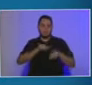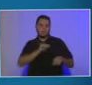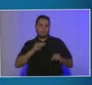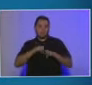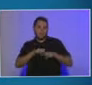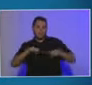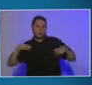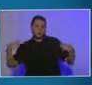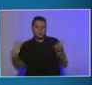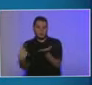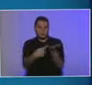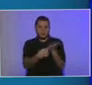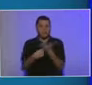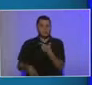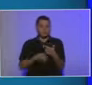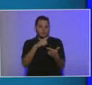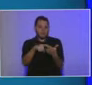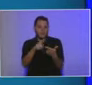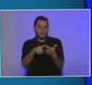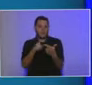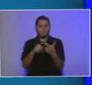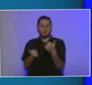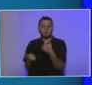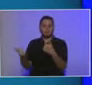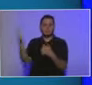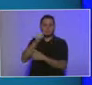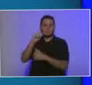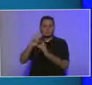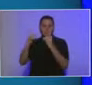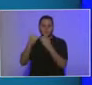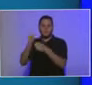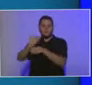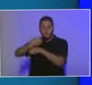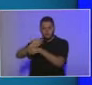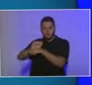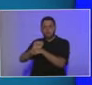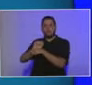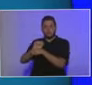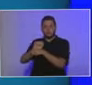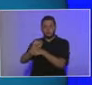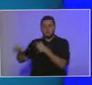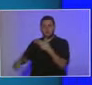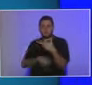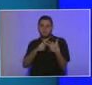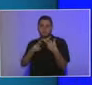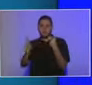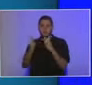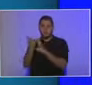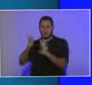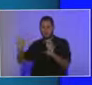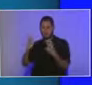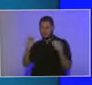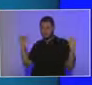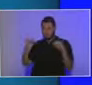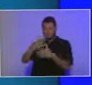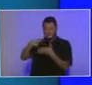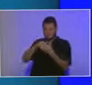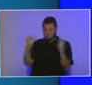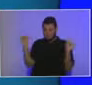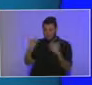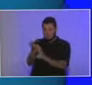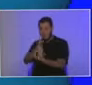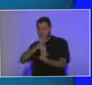lo que está viviendo el designado secretario del trabajo y lo que está viviendo la gente en el centro de convención, que está llegando desde el día